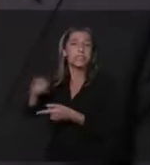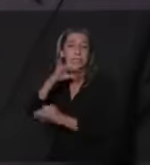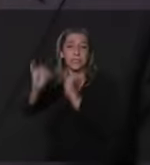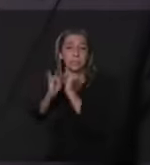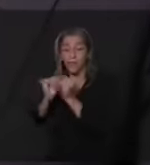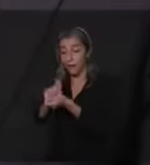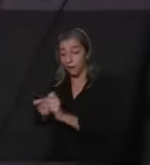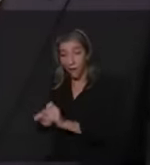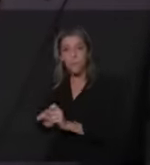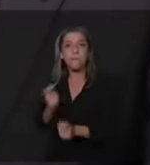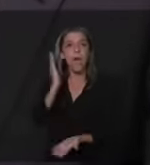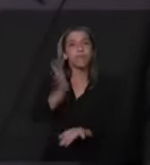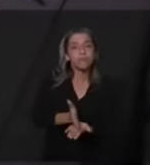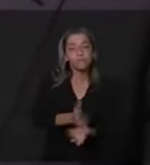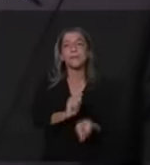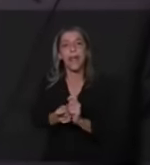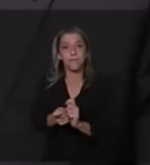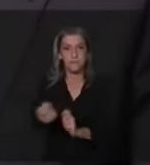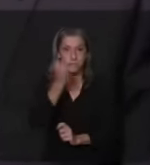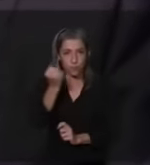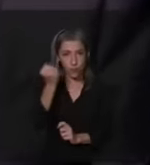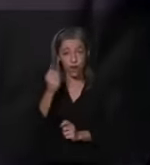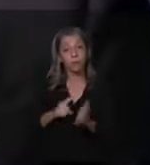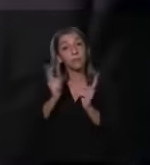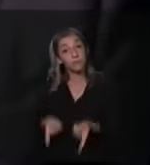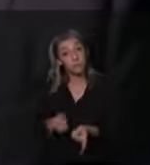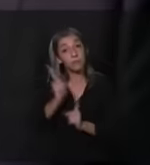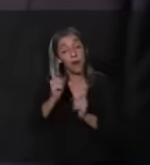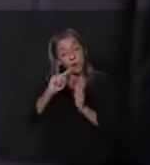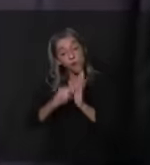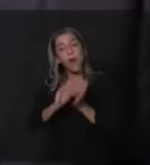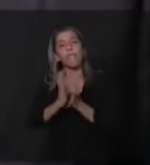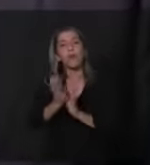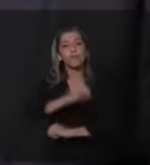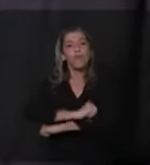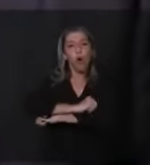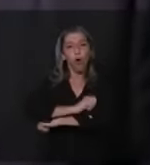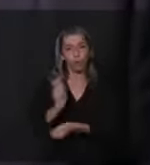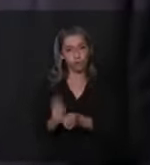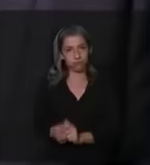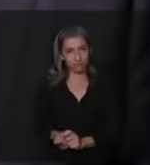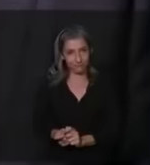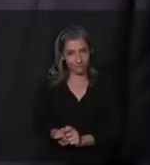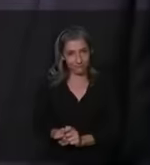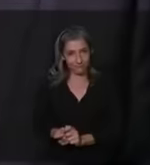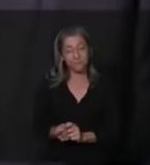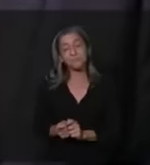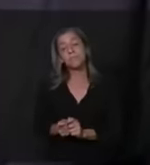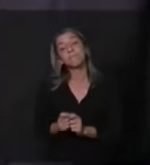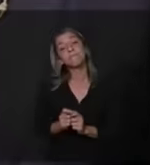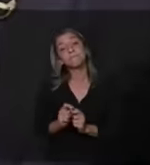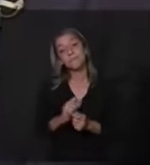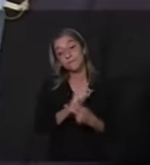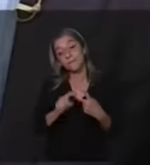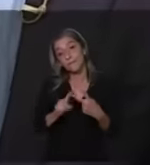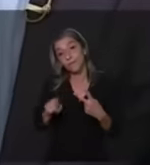de penas, sino también que cambia algunas de las calificaciones de conducta. En segundo lugar, el otro